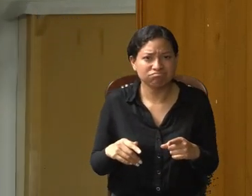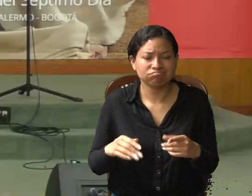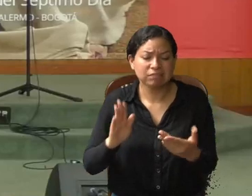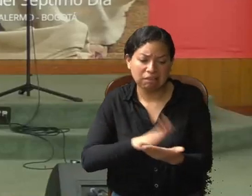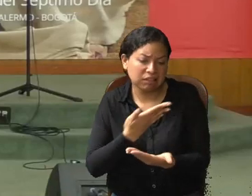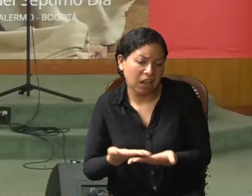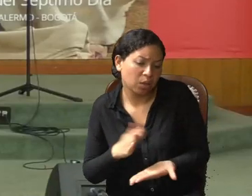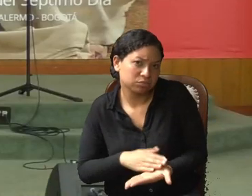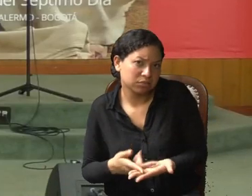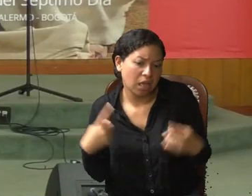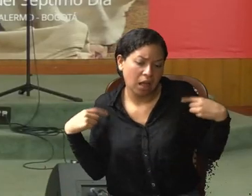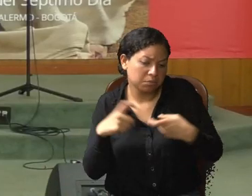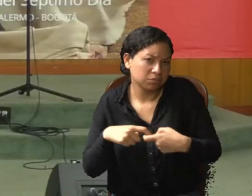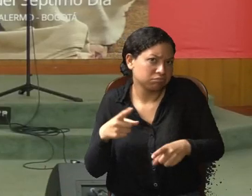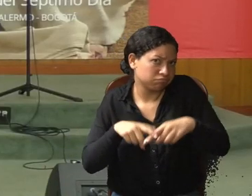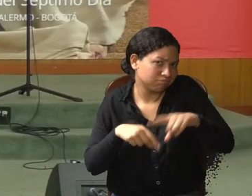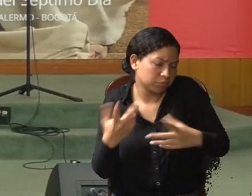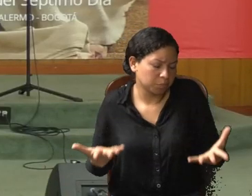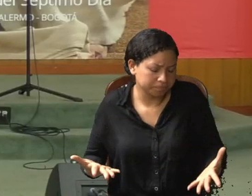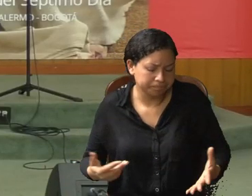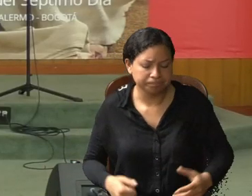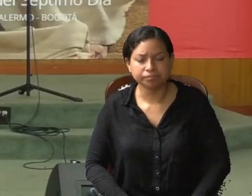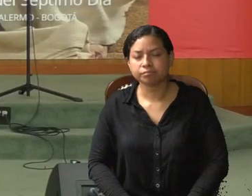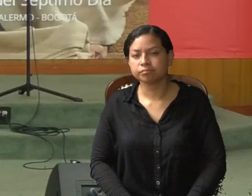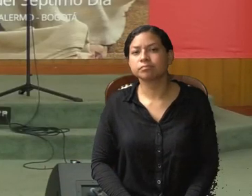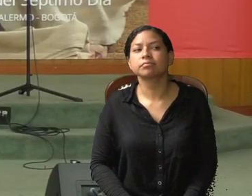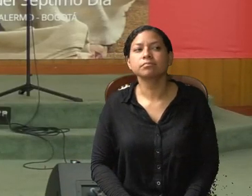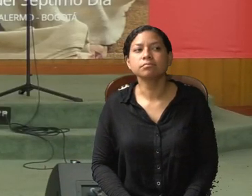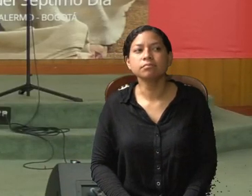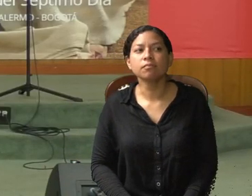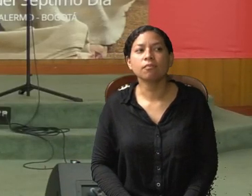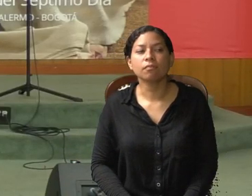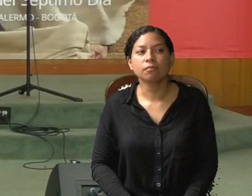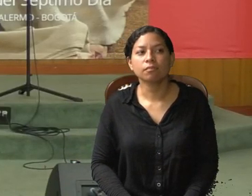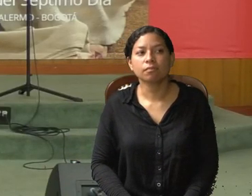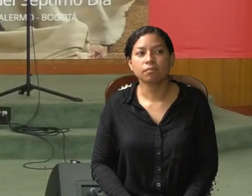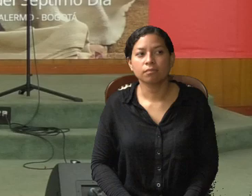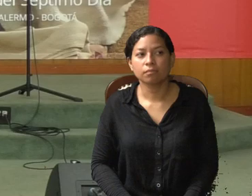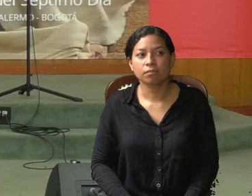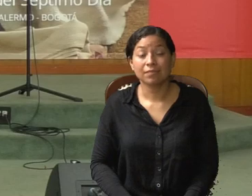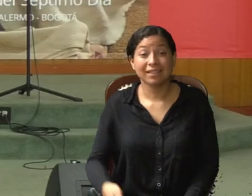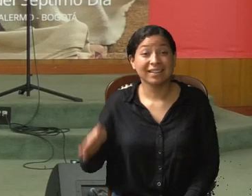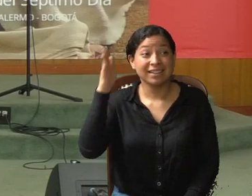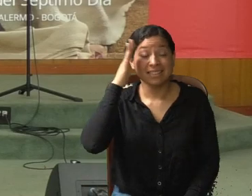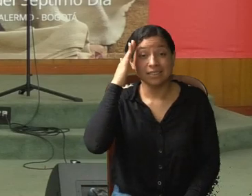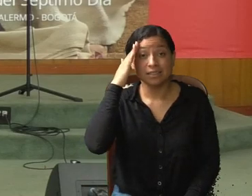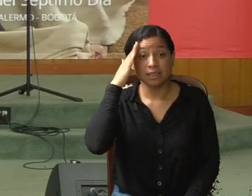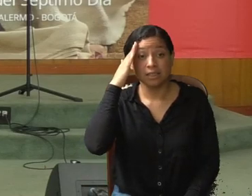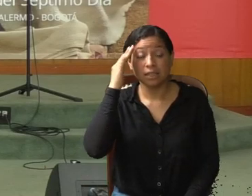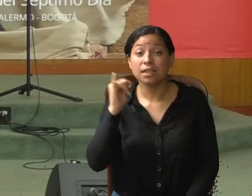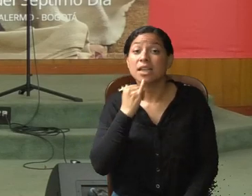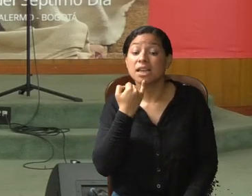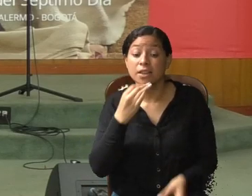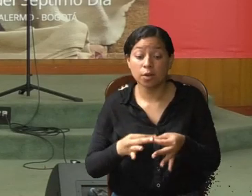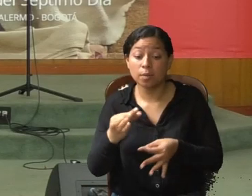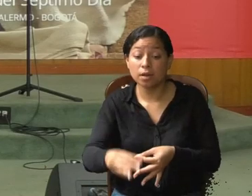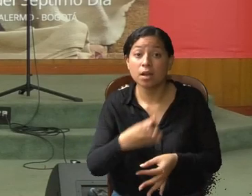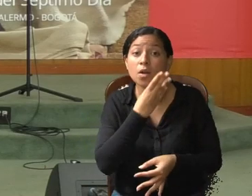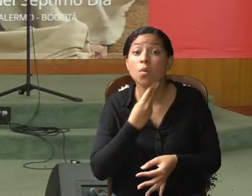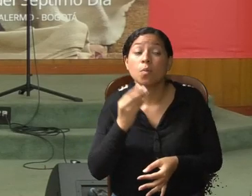como sucede en ese caso, en el original hebreo también hay palabras, y ustedes recordarán que Moisés